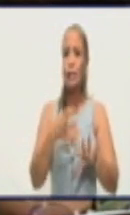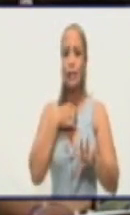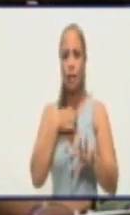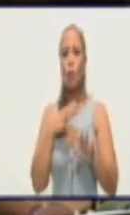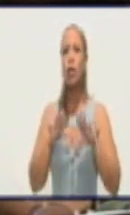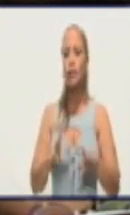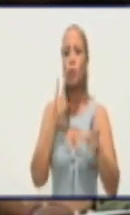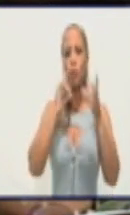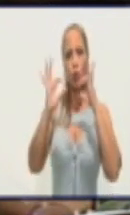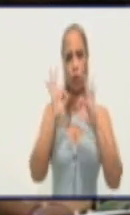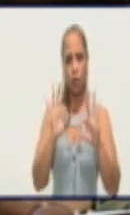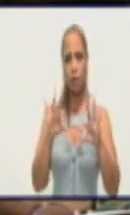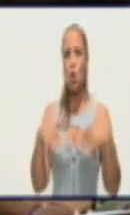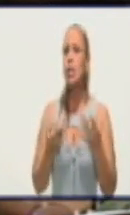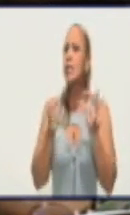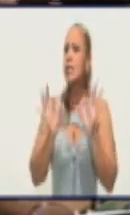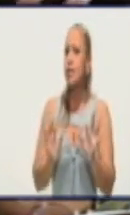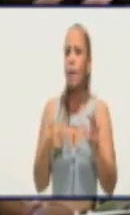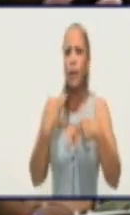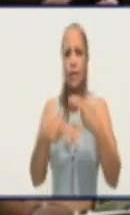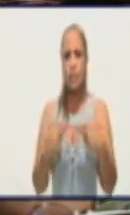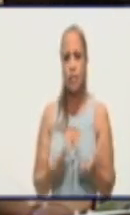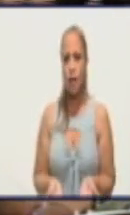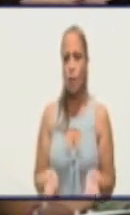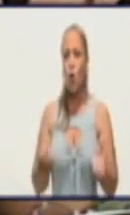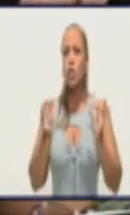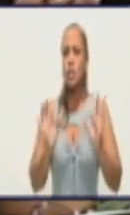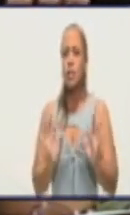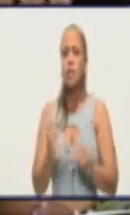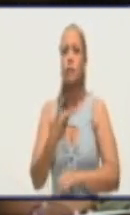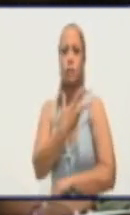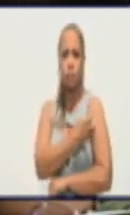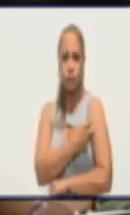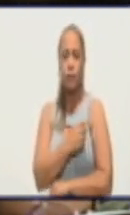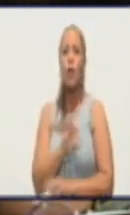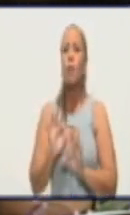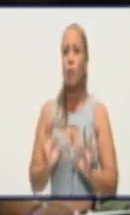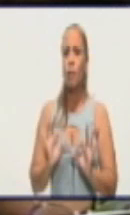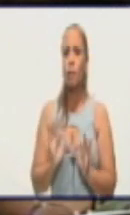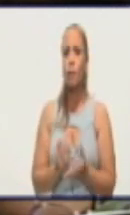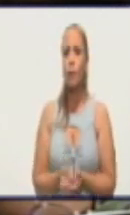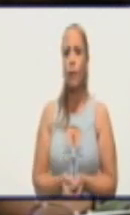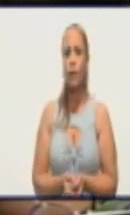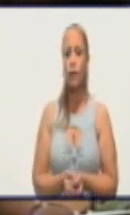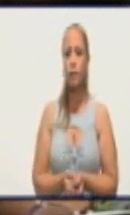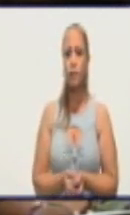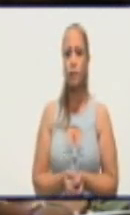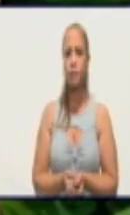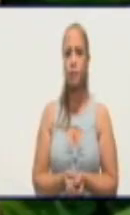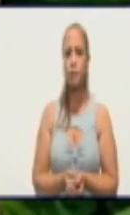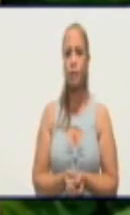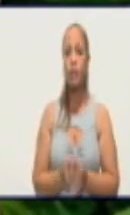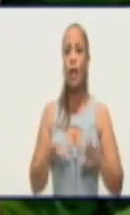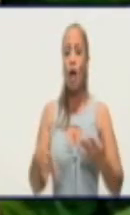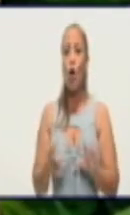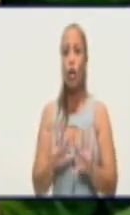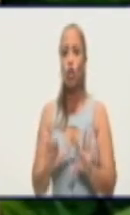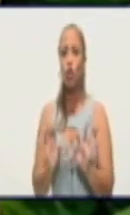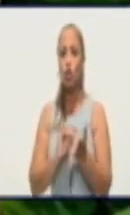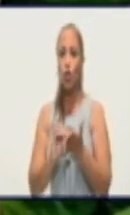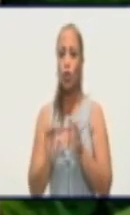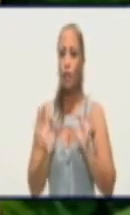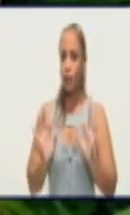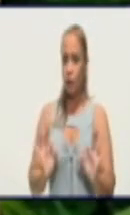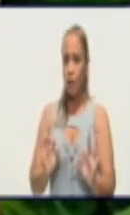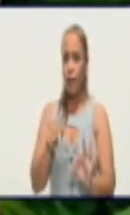lo que siempre será, siempre avanzar con la vacunación, por supuesto, nos pondrá en una mejor posición. Ahora, ¿dónde está la efectividad, doctora, de esa